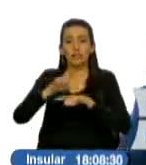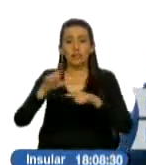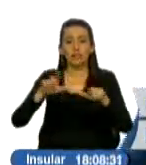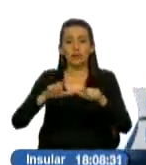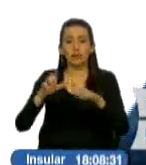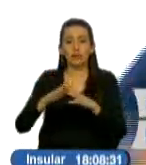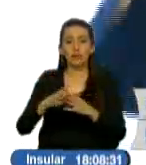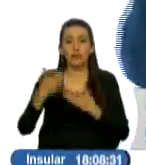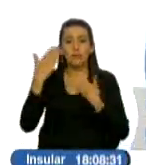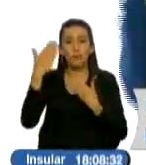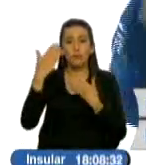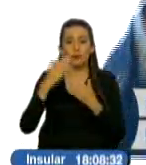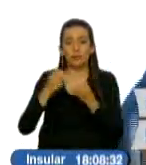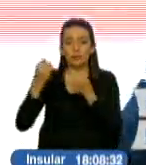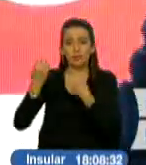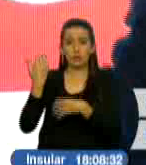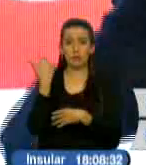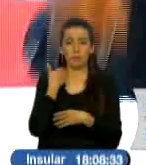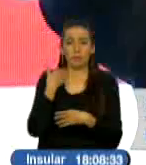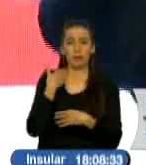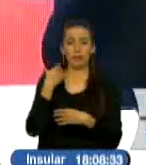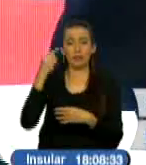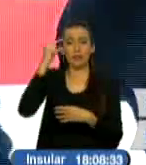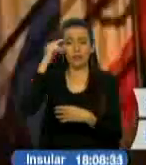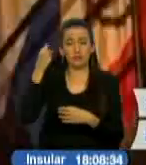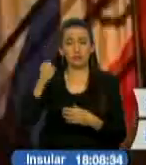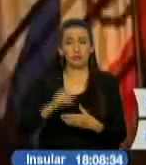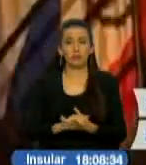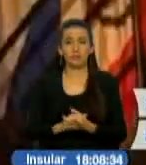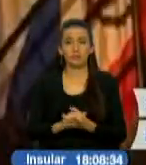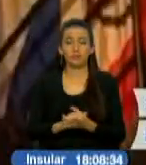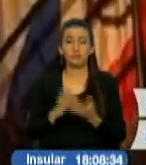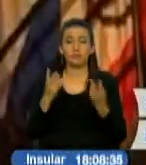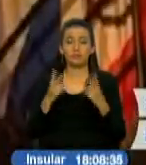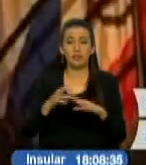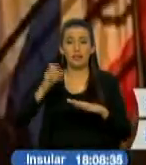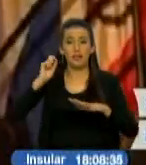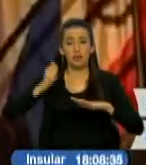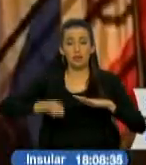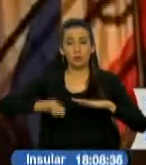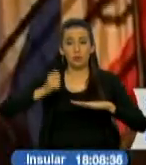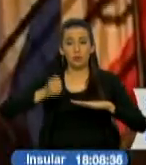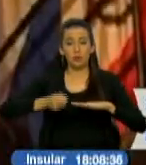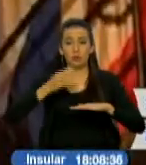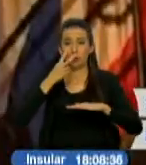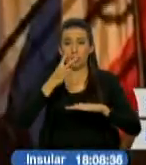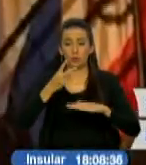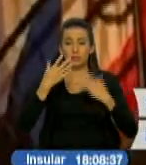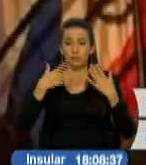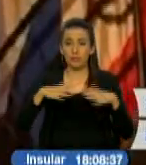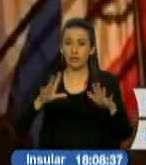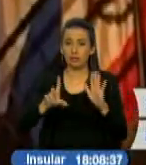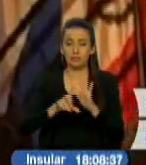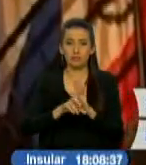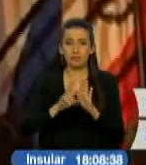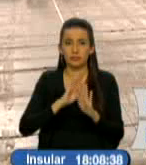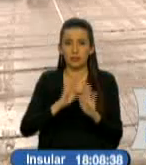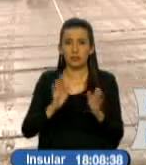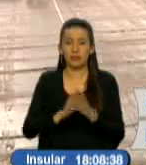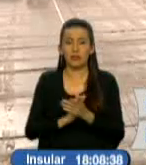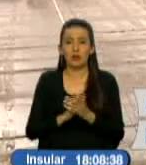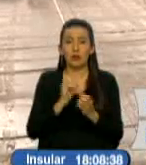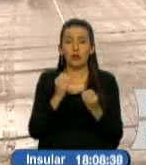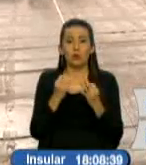candidato perdedor Guillermo Lasso. Sin embargo, a juicio de Luis Almagro, hay una tendencia ya establecida.